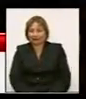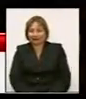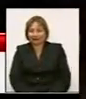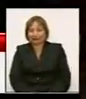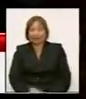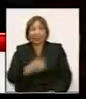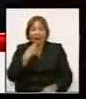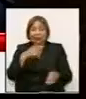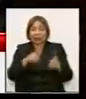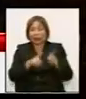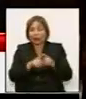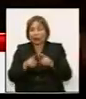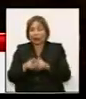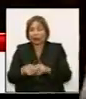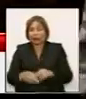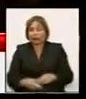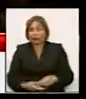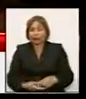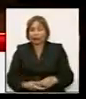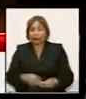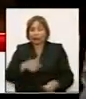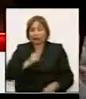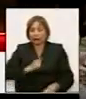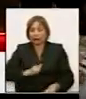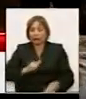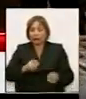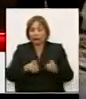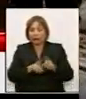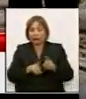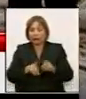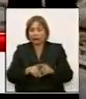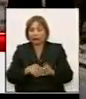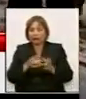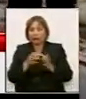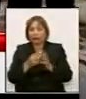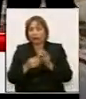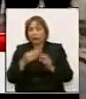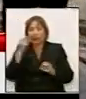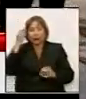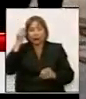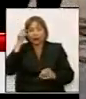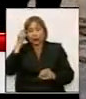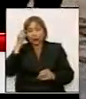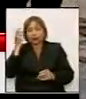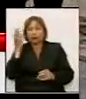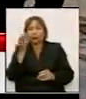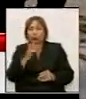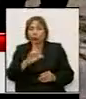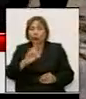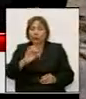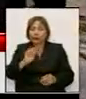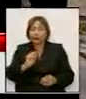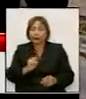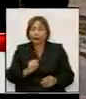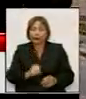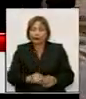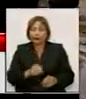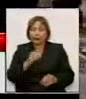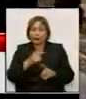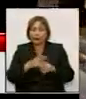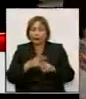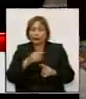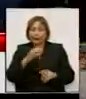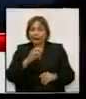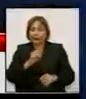Hace lo propio con los hijos del desaparecido político, exministro y ex senador de